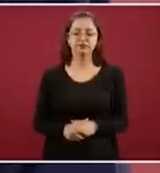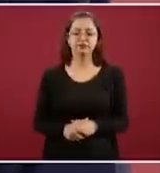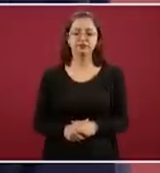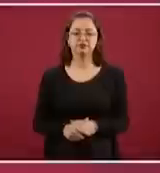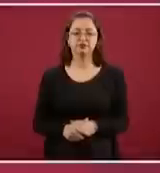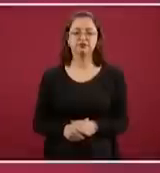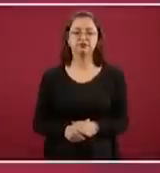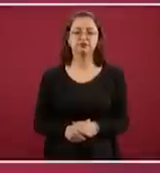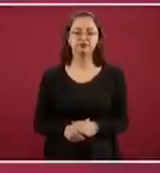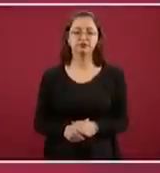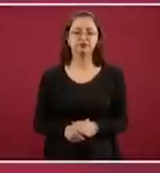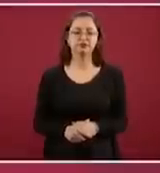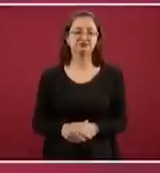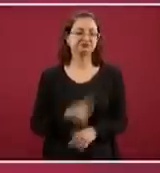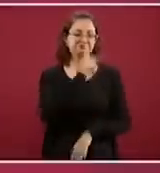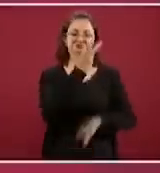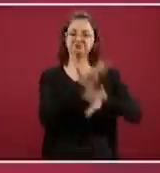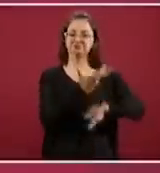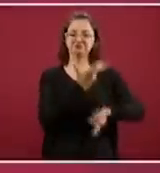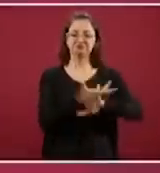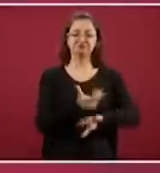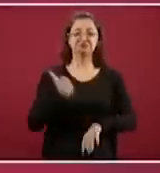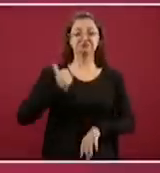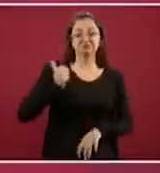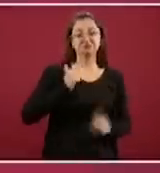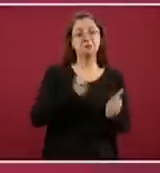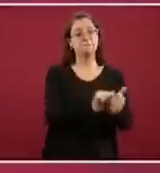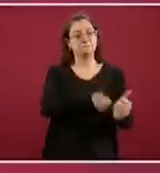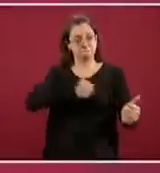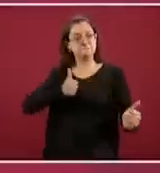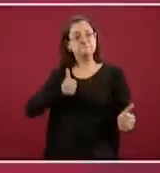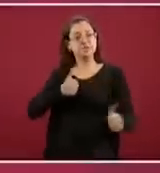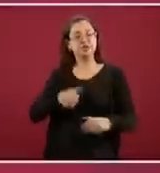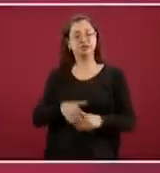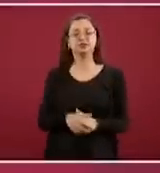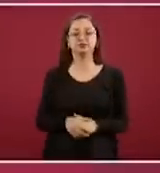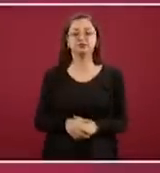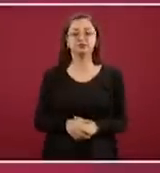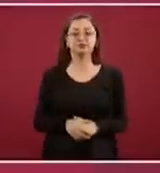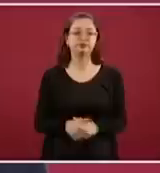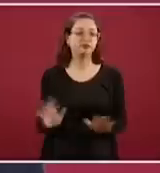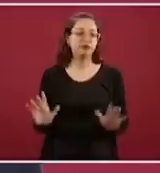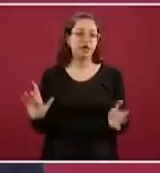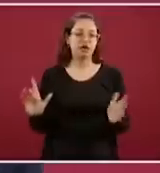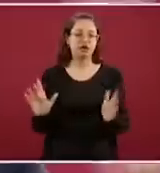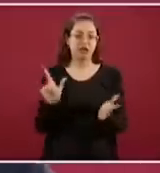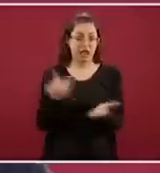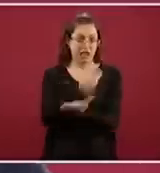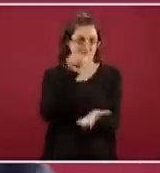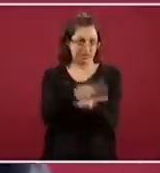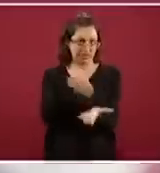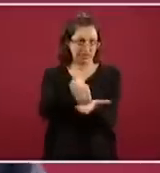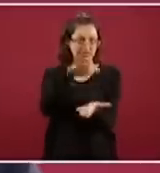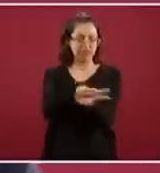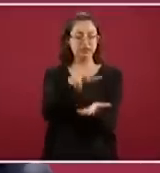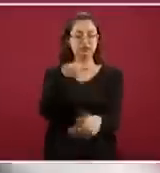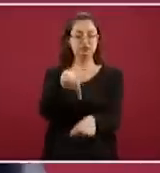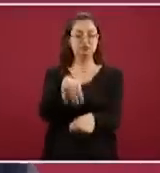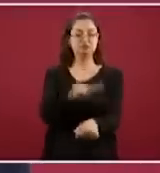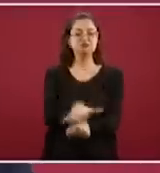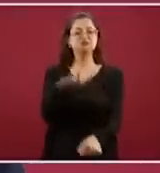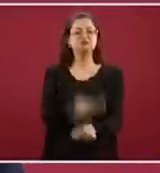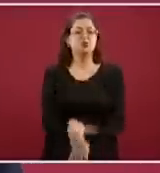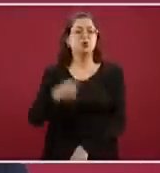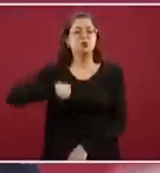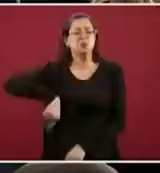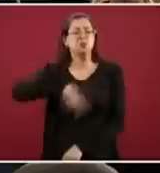que en Estados Unidos y que en Canadá, o sea, legalmente. Por eso no tuvimos